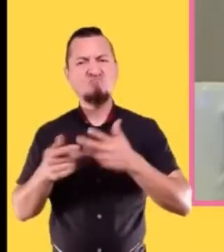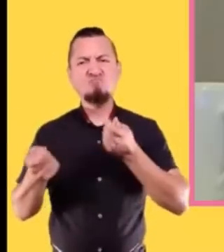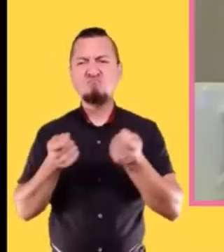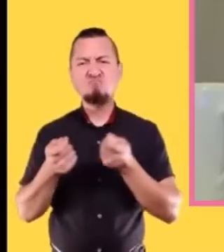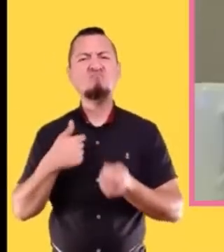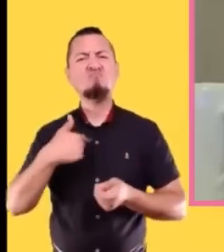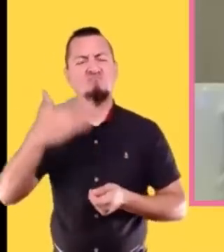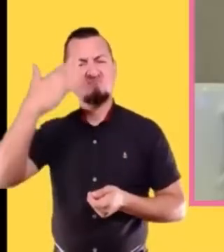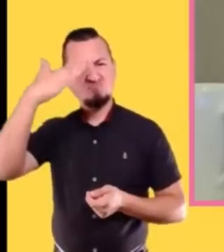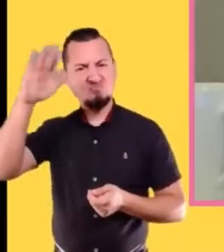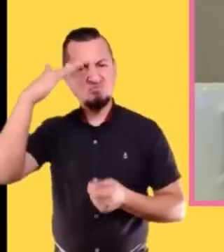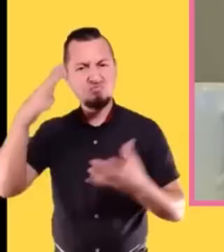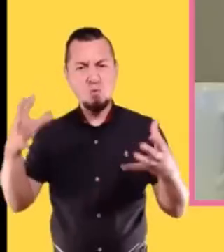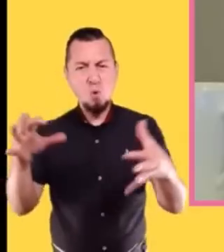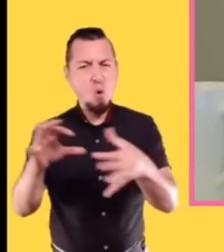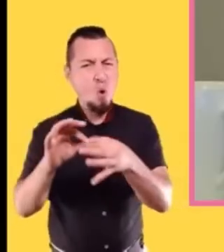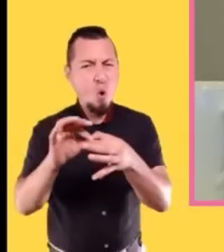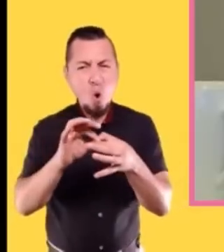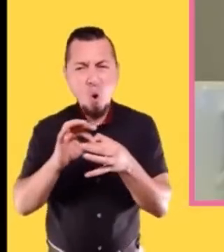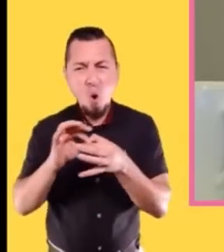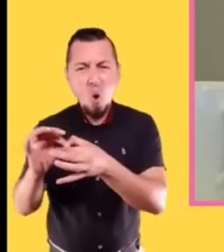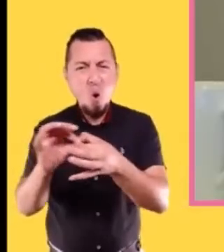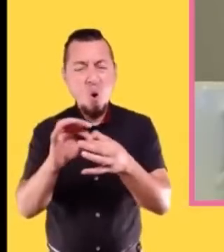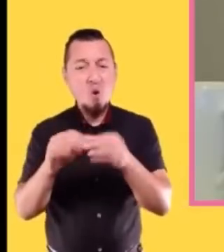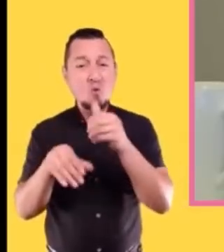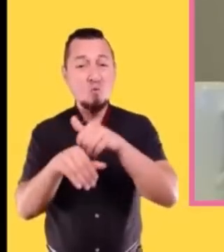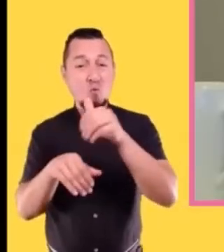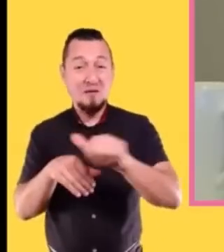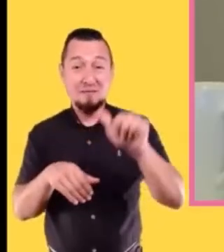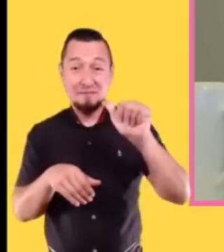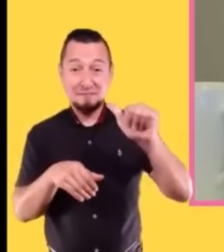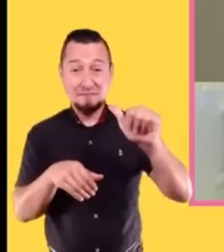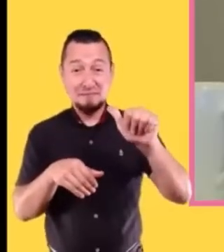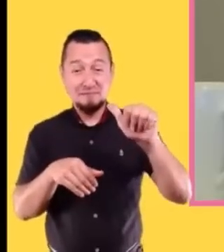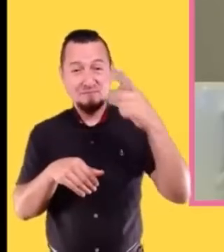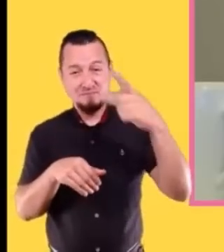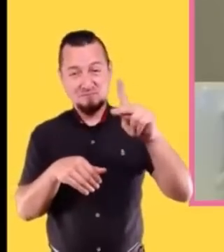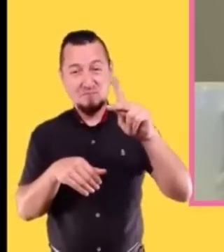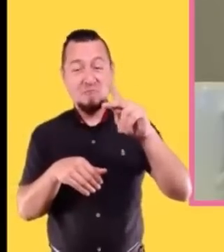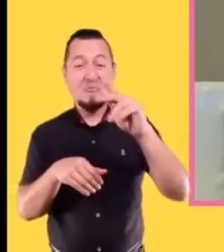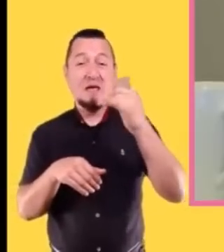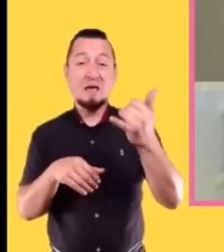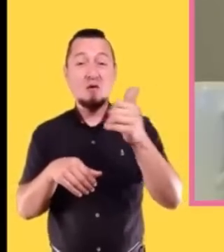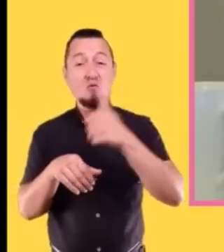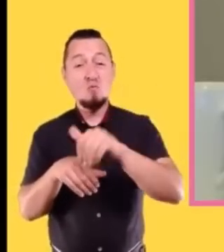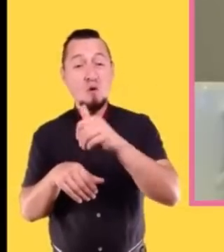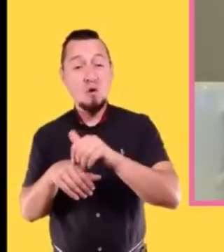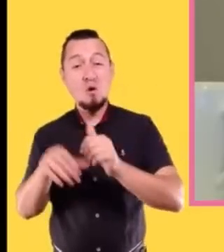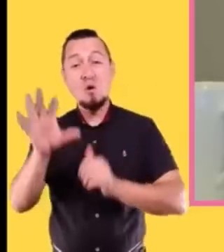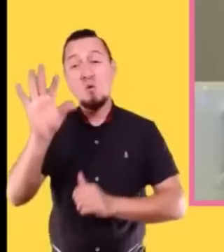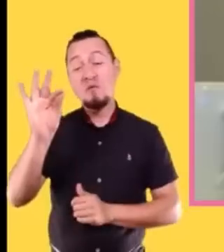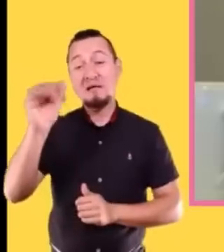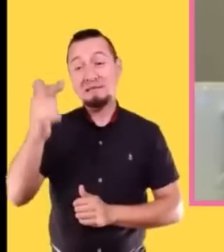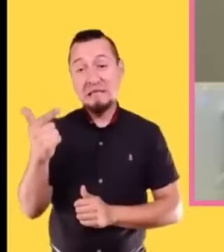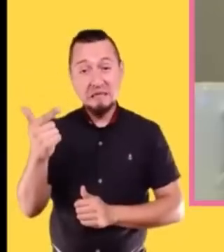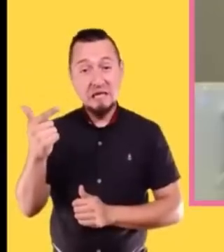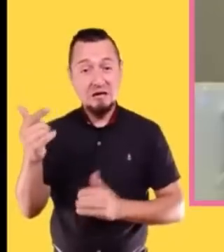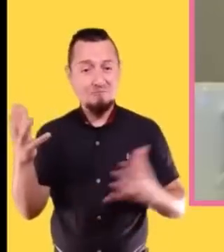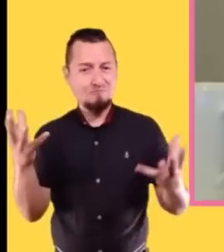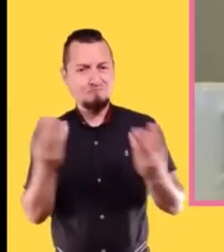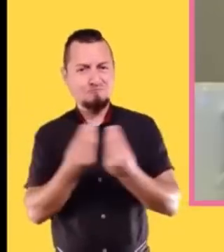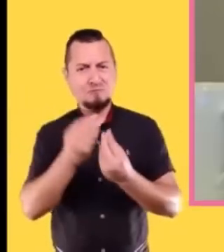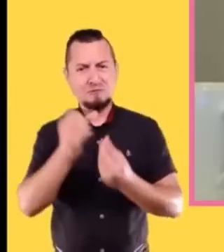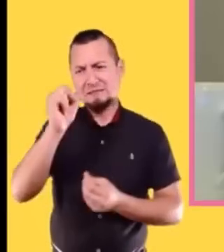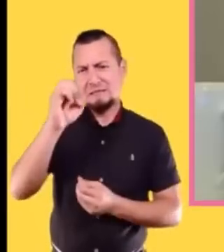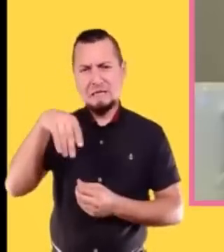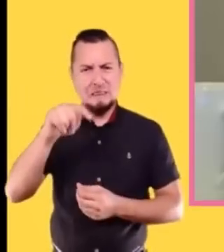sindicales, la número 16 del CENTE y la número 47, participaron activamente